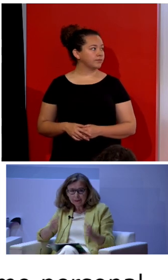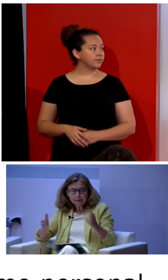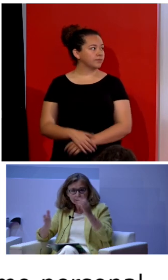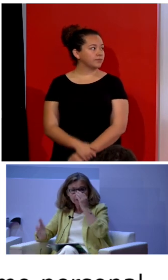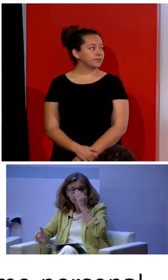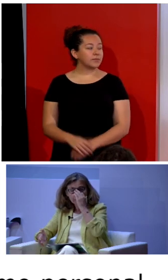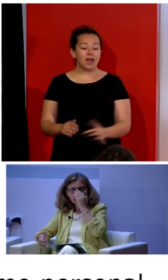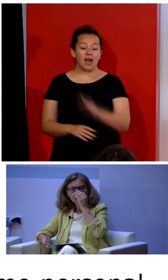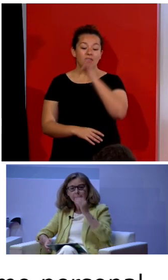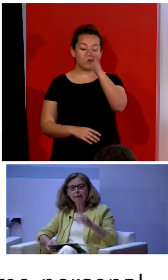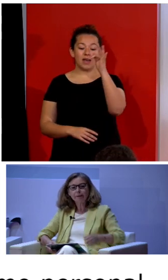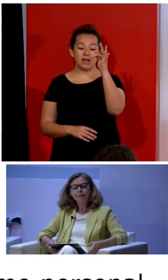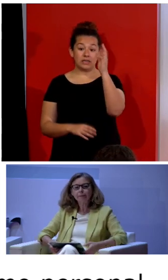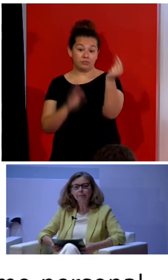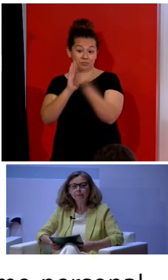Además de estas medidas,